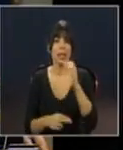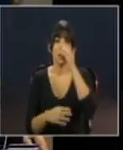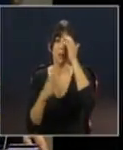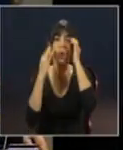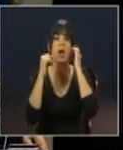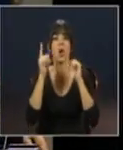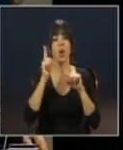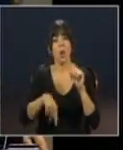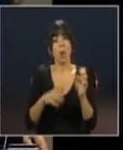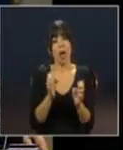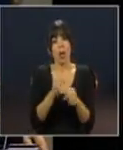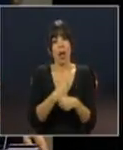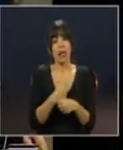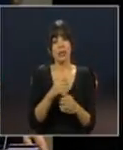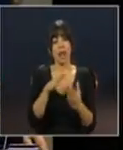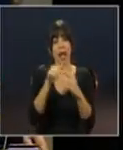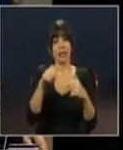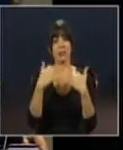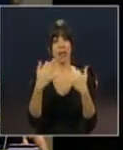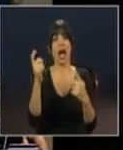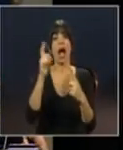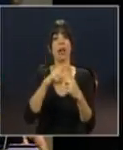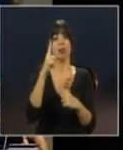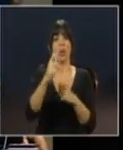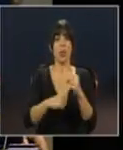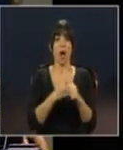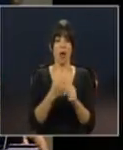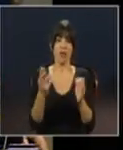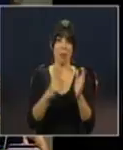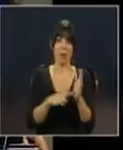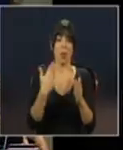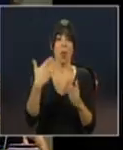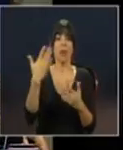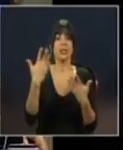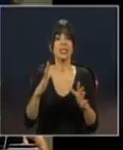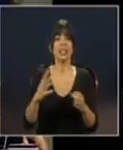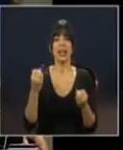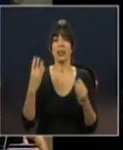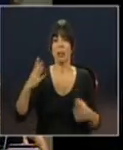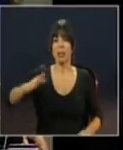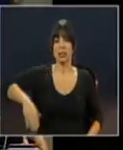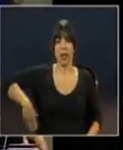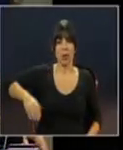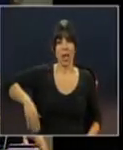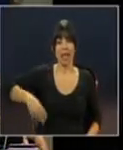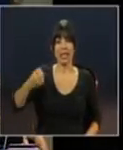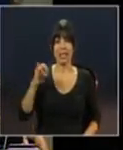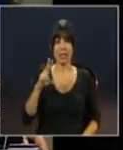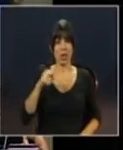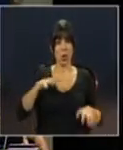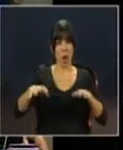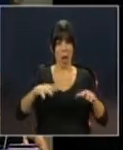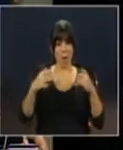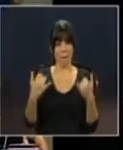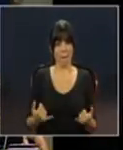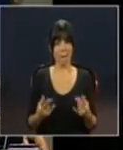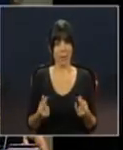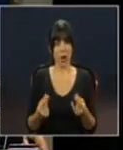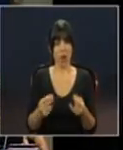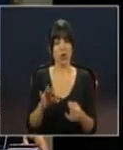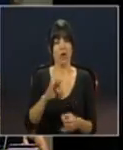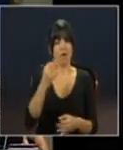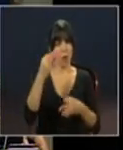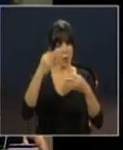no podré hacerlo ante este plenario hasta dentro de un año, cuando ya será demasiado tarde si no actuamos pronto y de manera